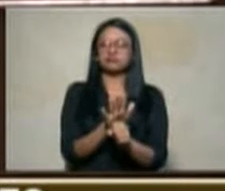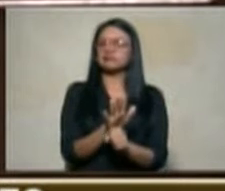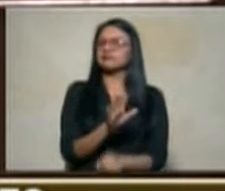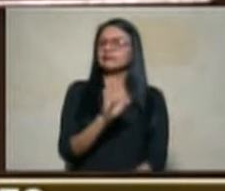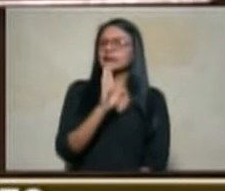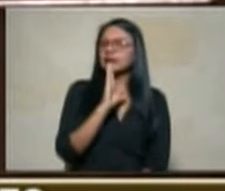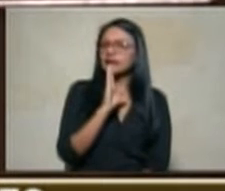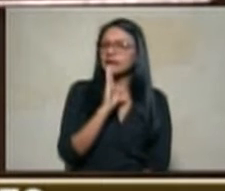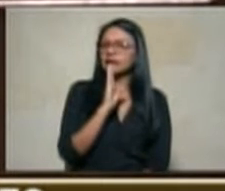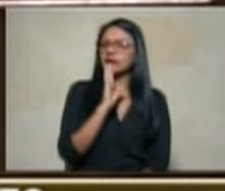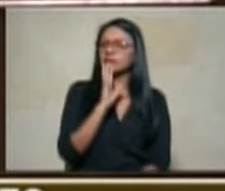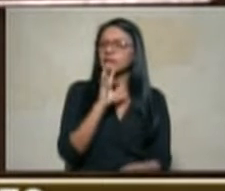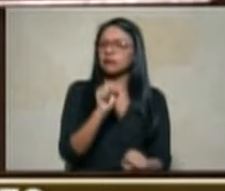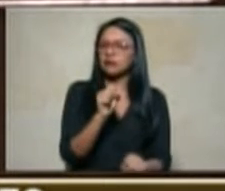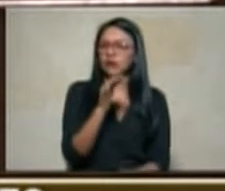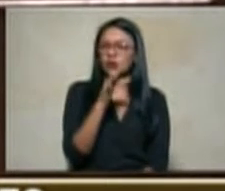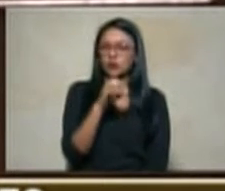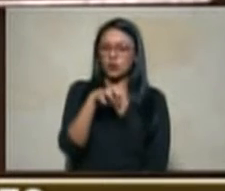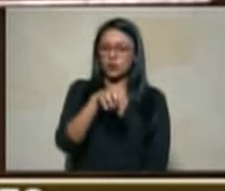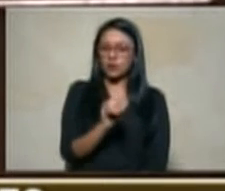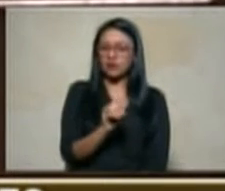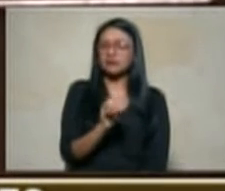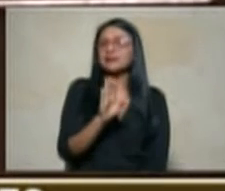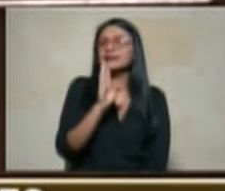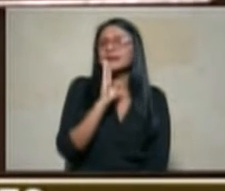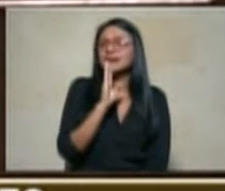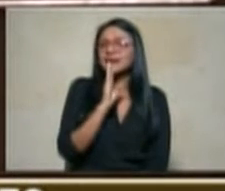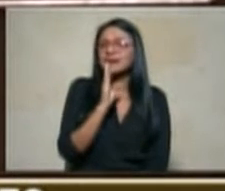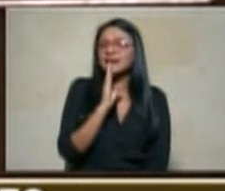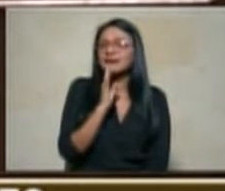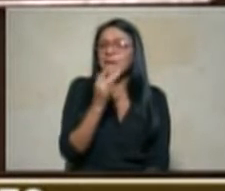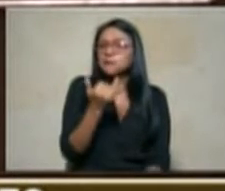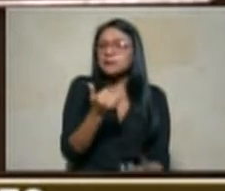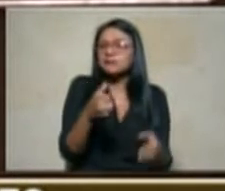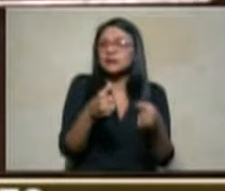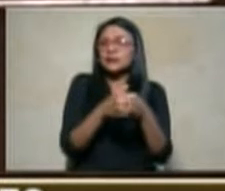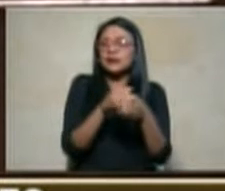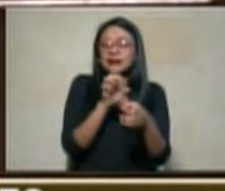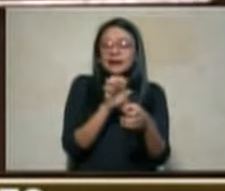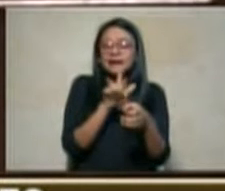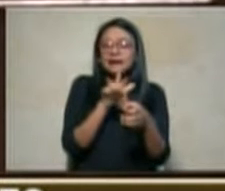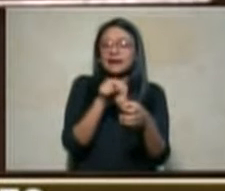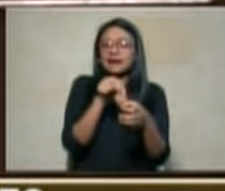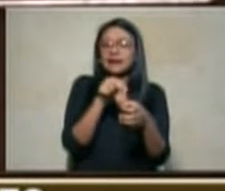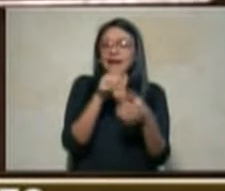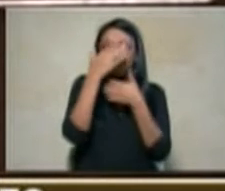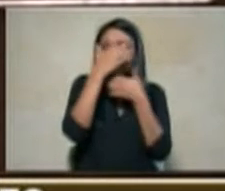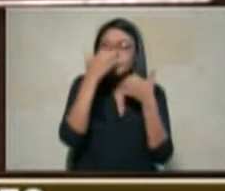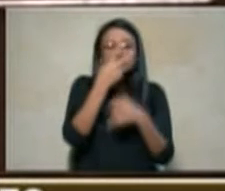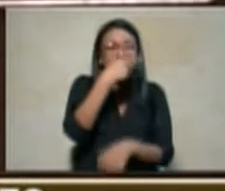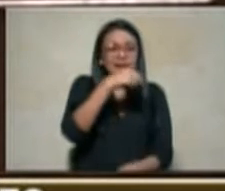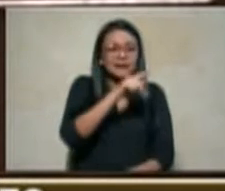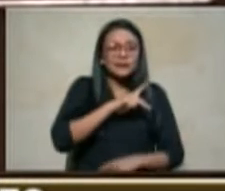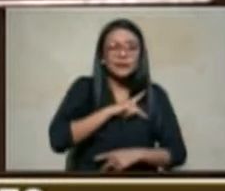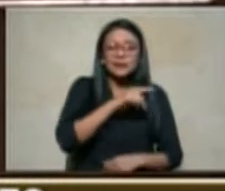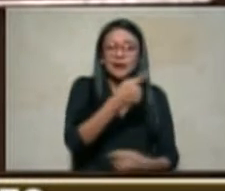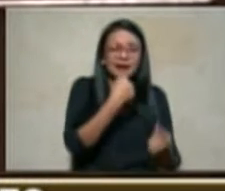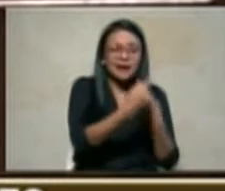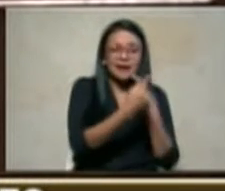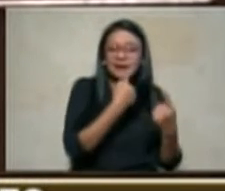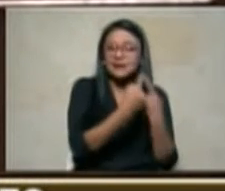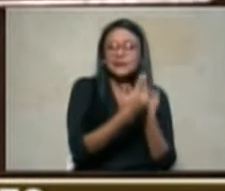Quienes invaden el Toco son miembros del ELN. Yo hablé con la hija de su propietario, no